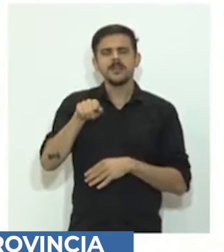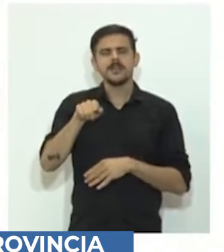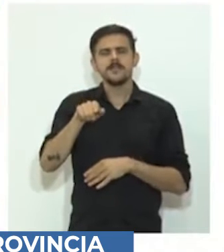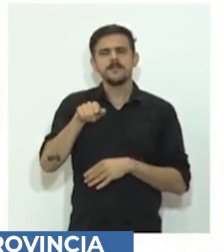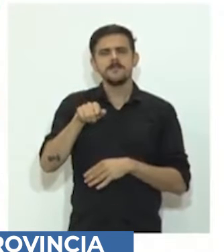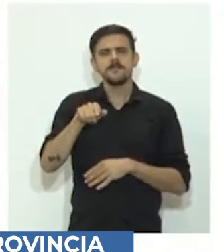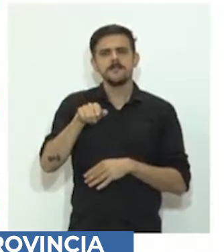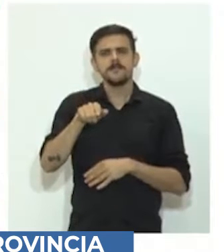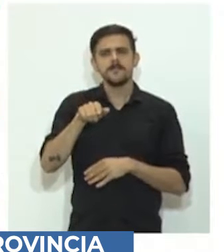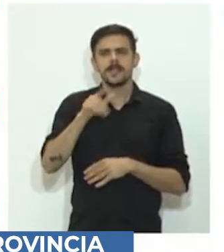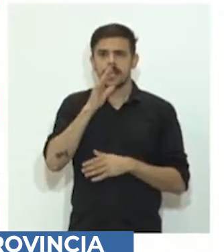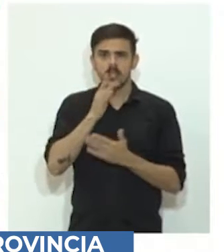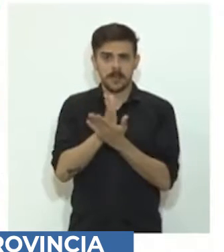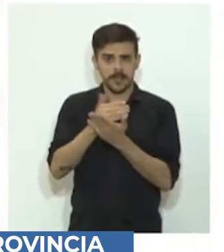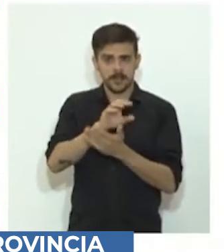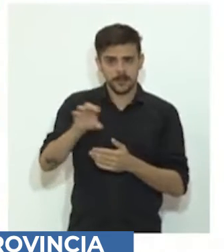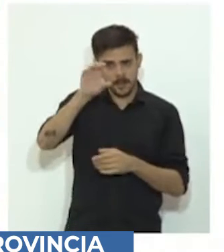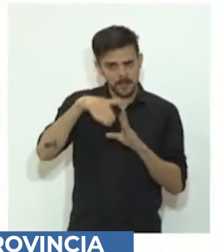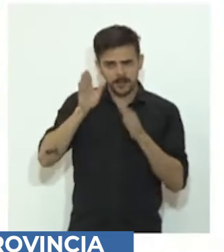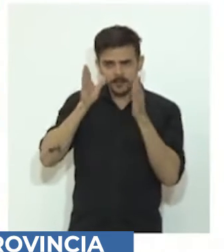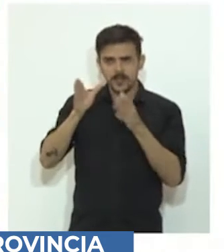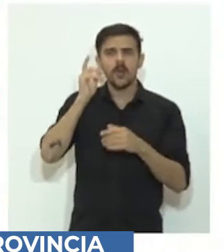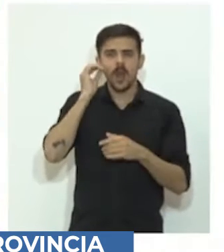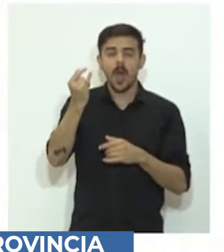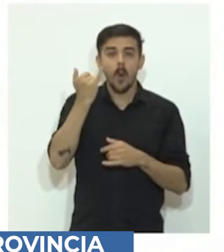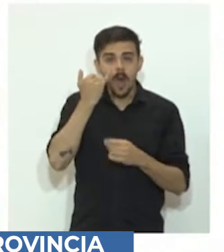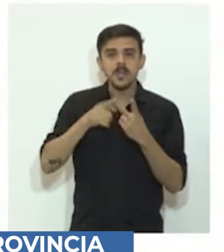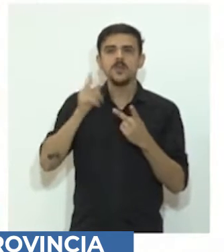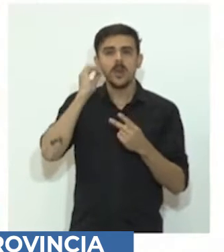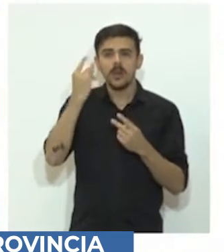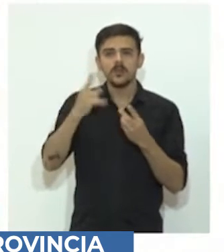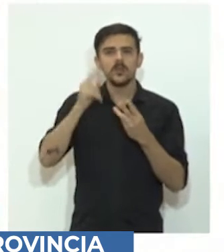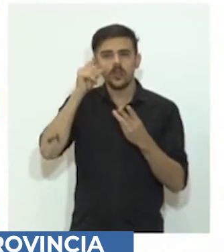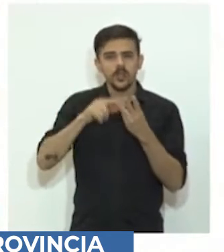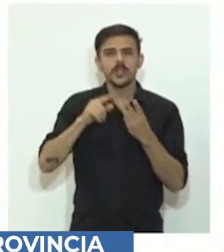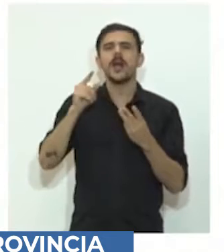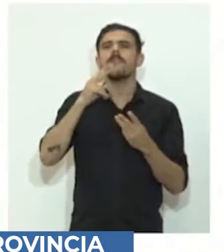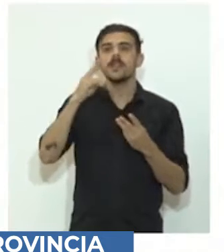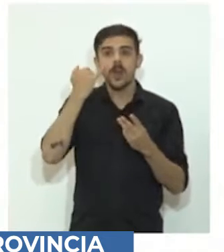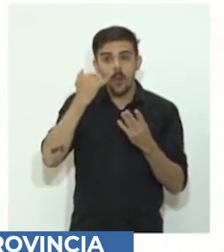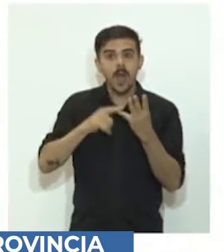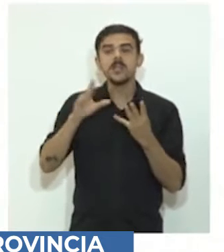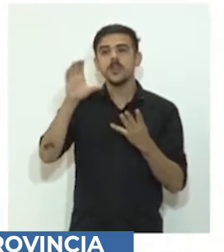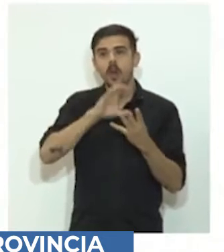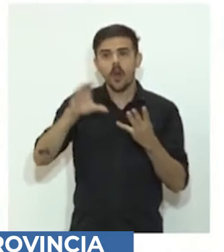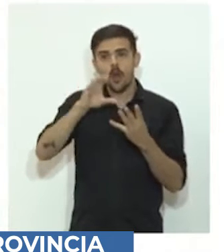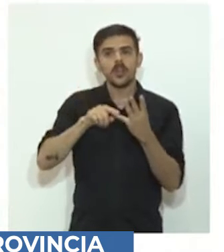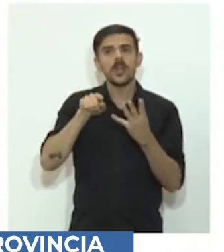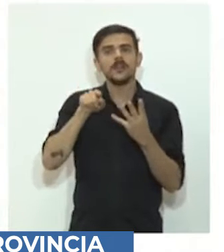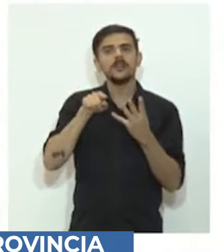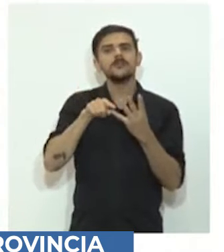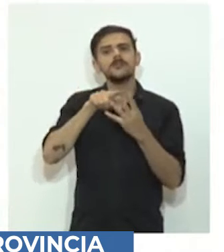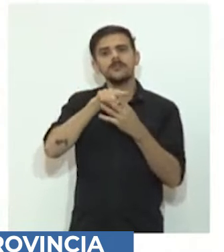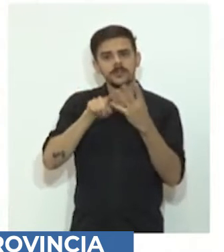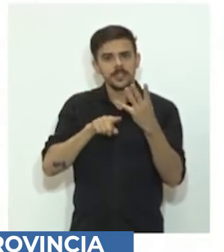es y gualeguay gualeguaychú nogoyá villaguay y concordia son los lugares en donde todavía tienes hay